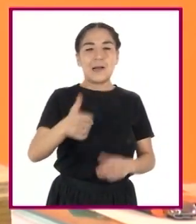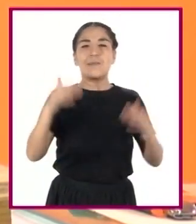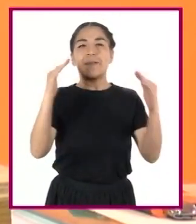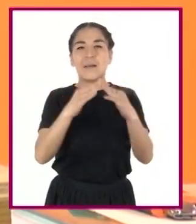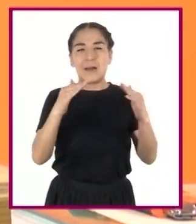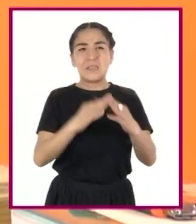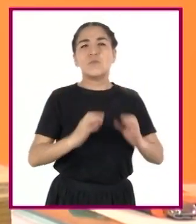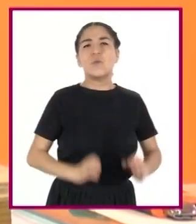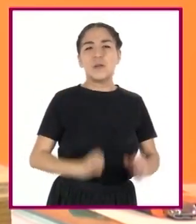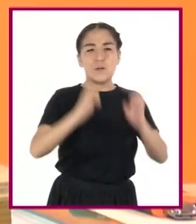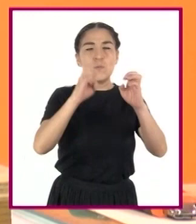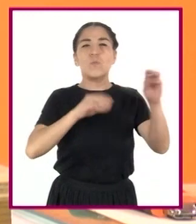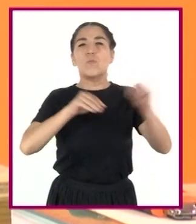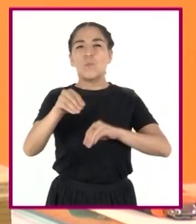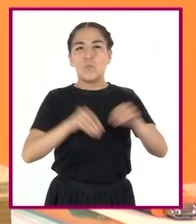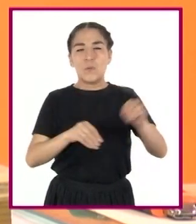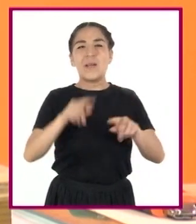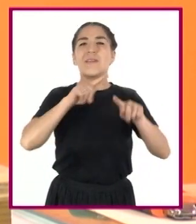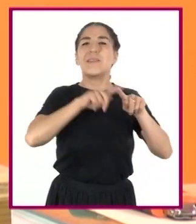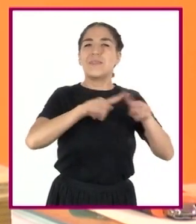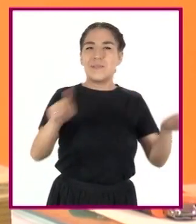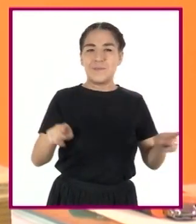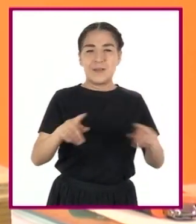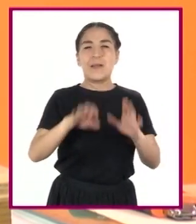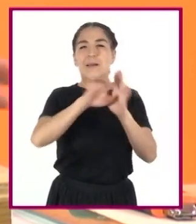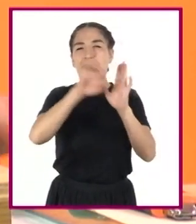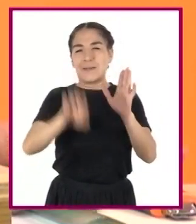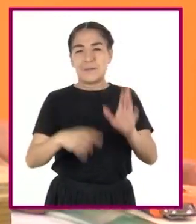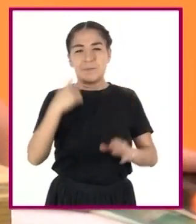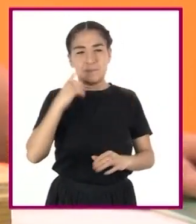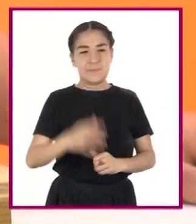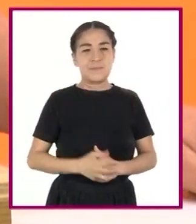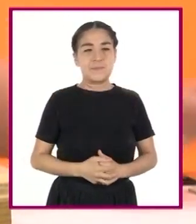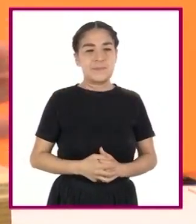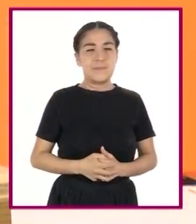cada edificio se va a mover de manera distinta. Por ejemplo,